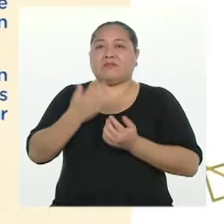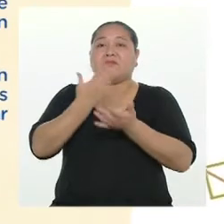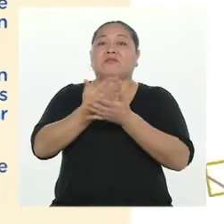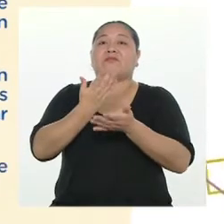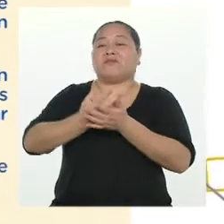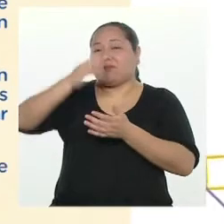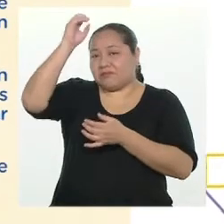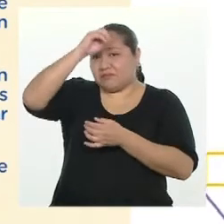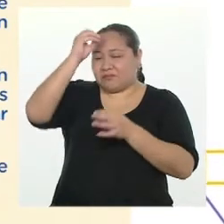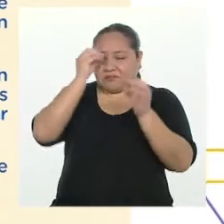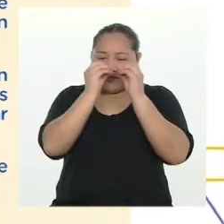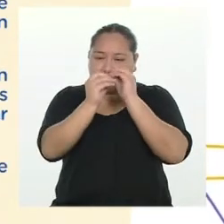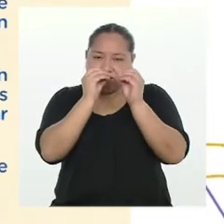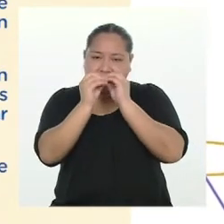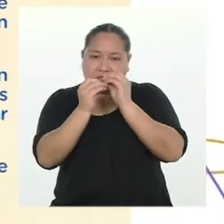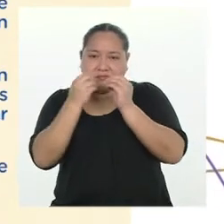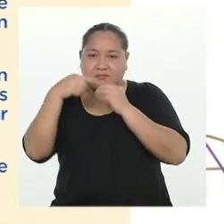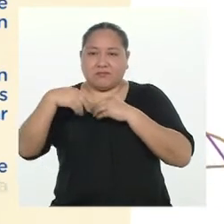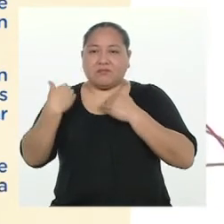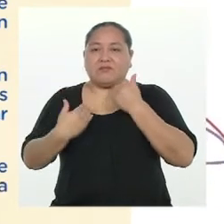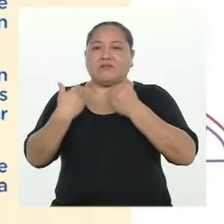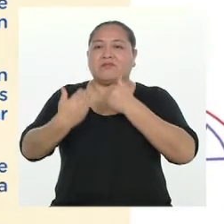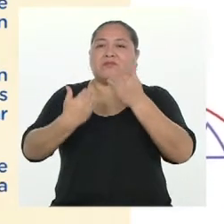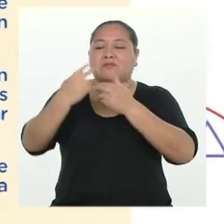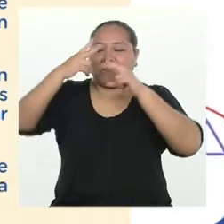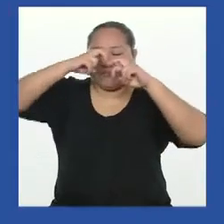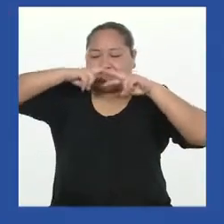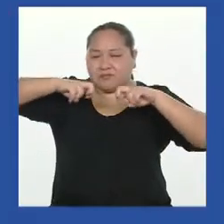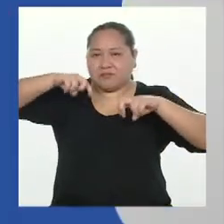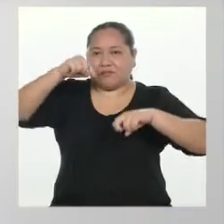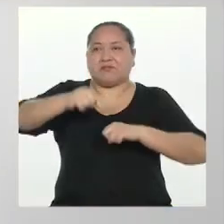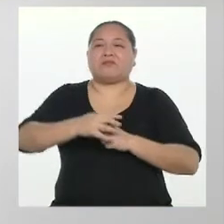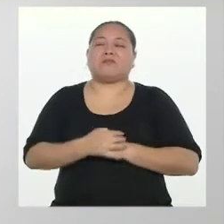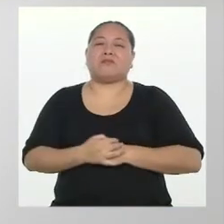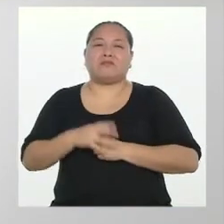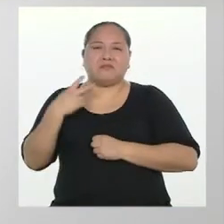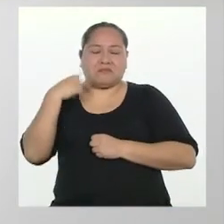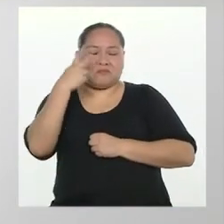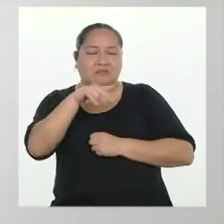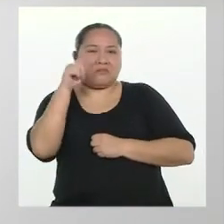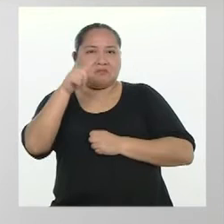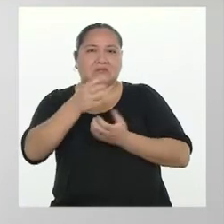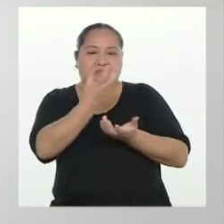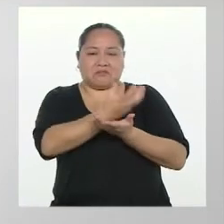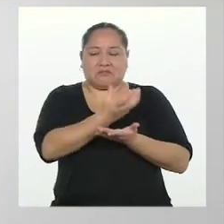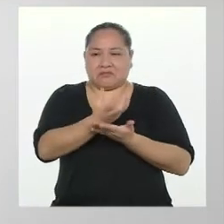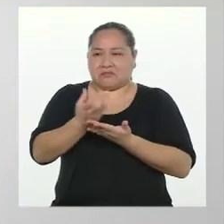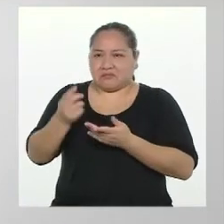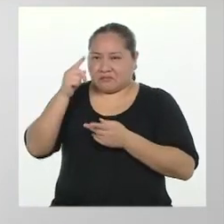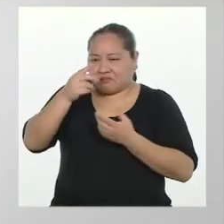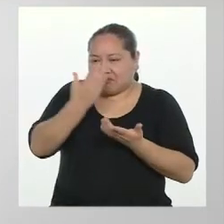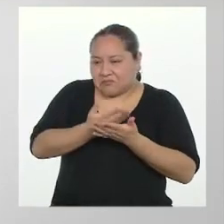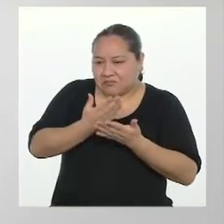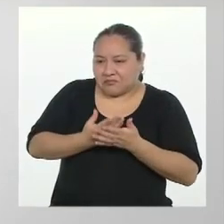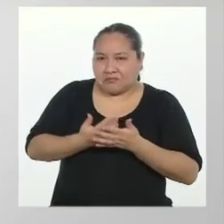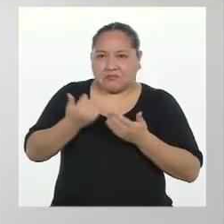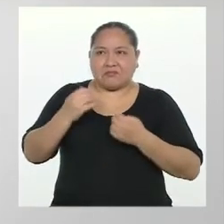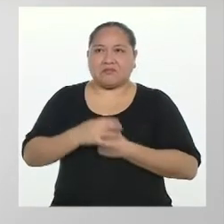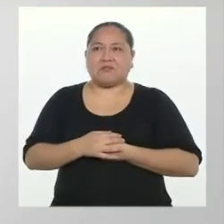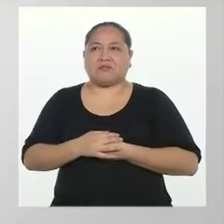y los ajustes que se realicen durante el desarrollo de la indagación. Veo que tienes los frascos con tu experimento,